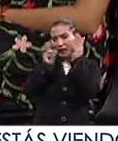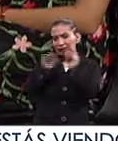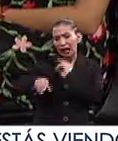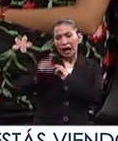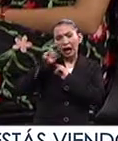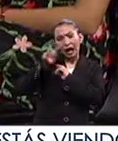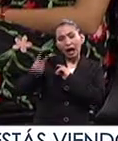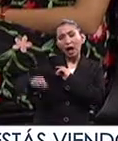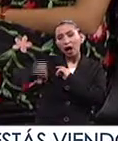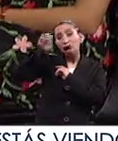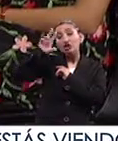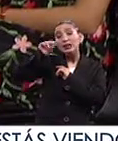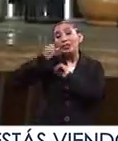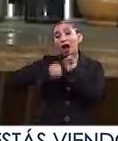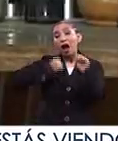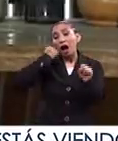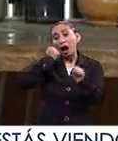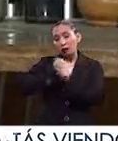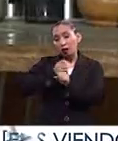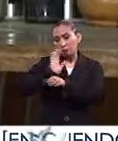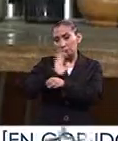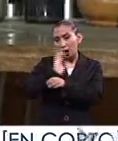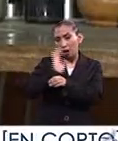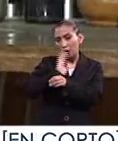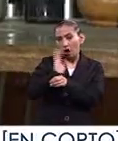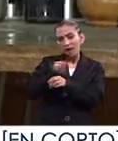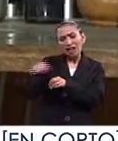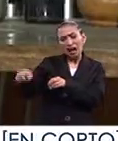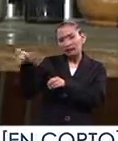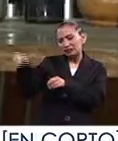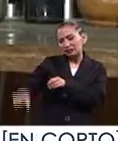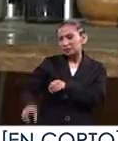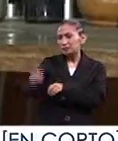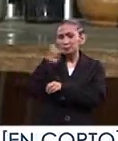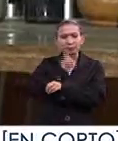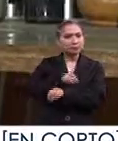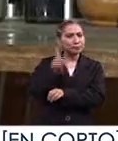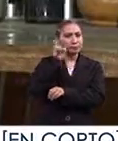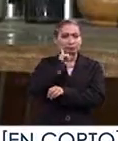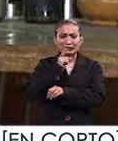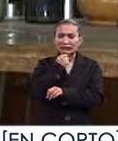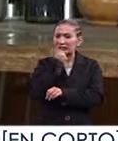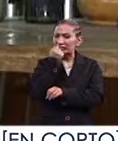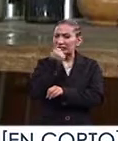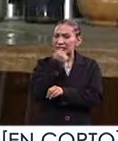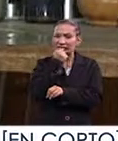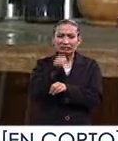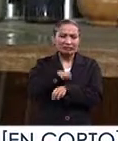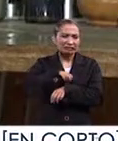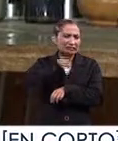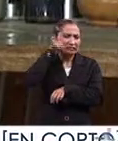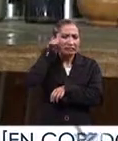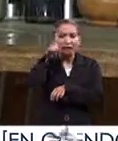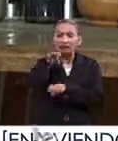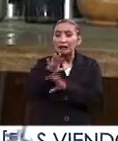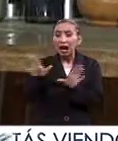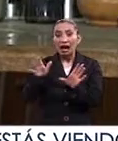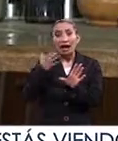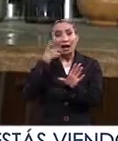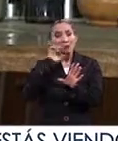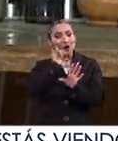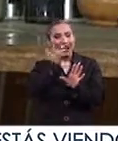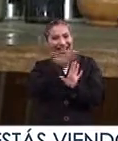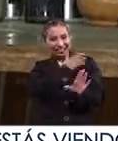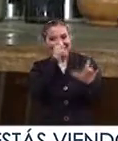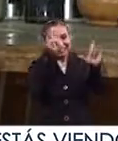ella tenía 80 años, hice la película, ya era una mujer muy anciana, ya no era la